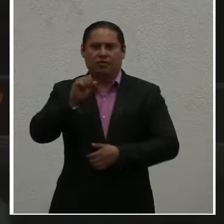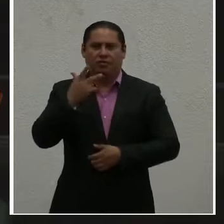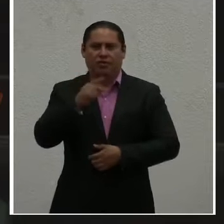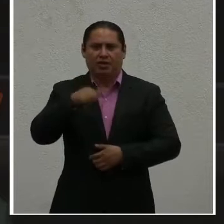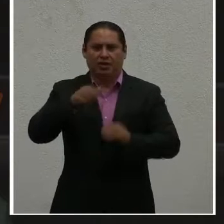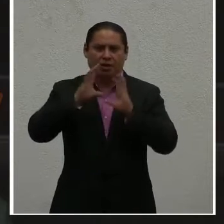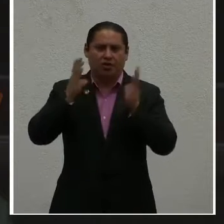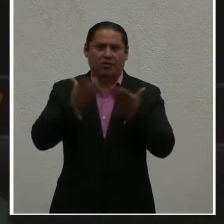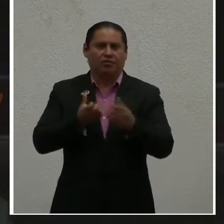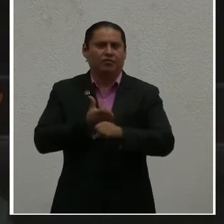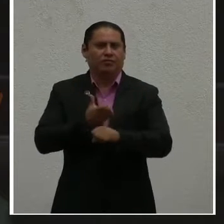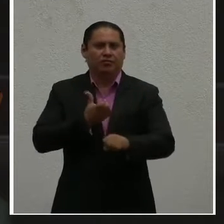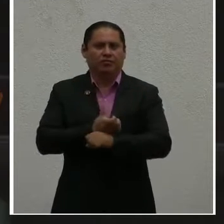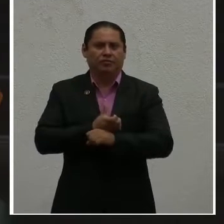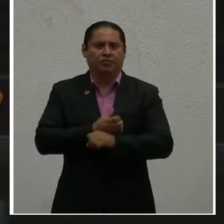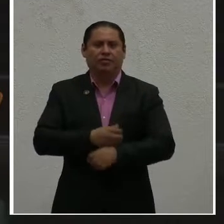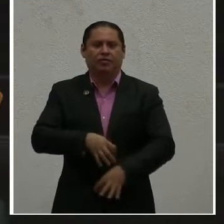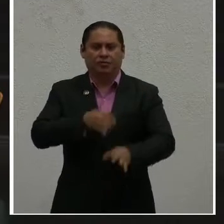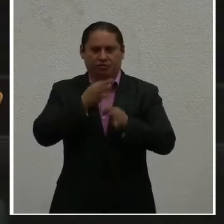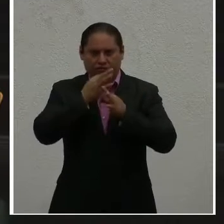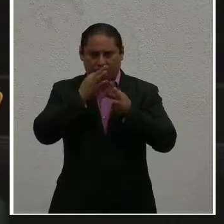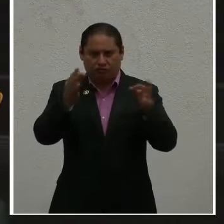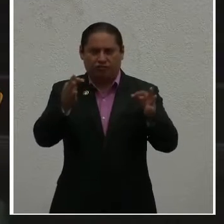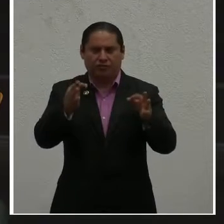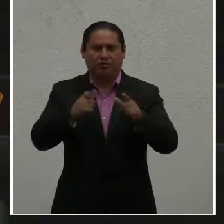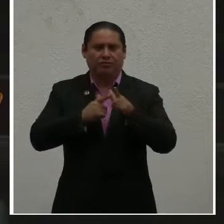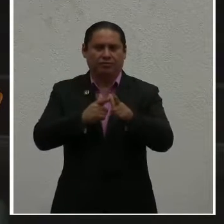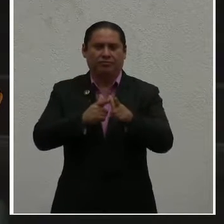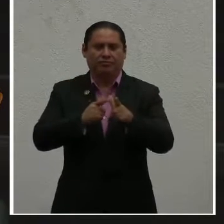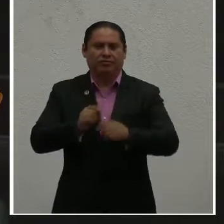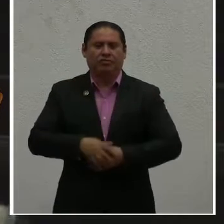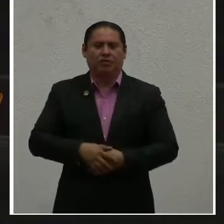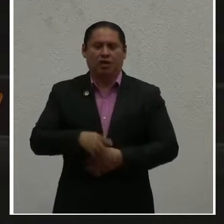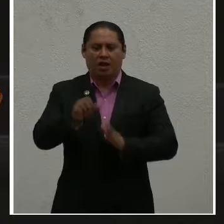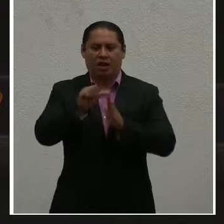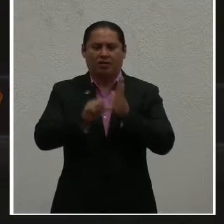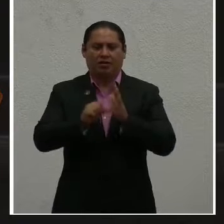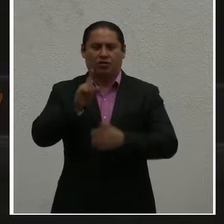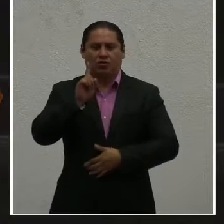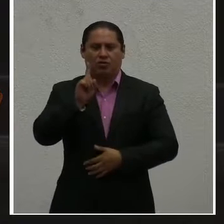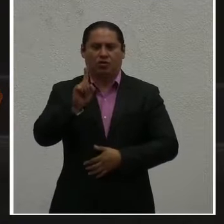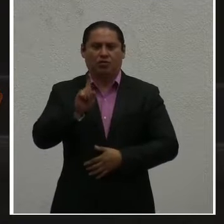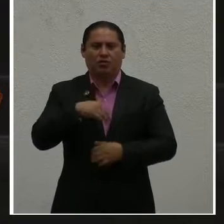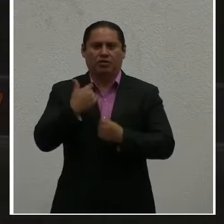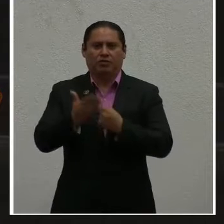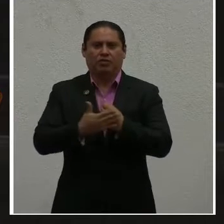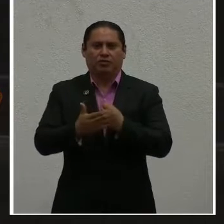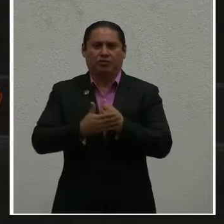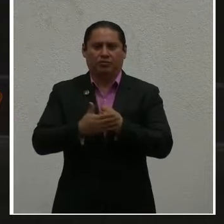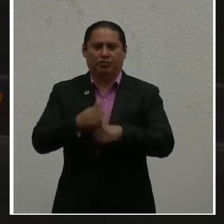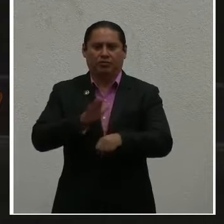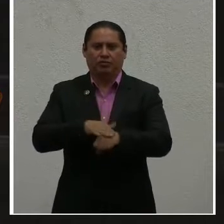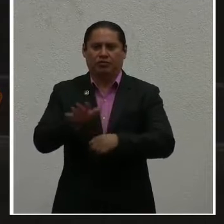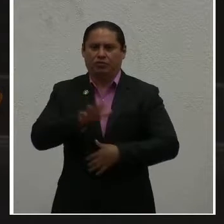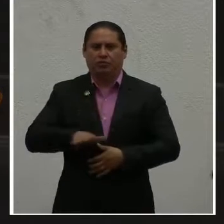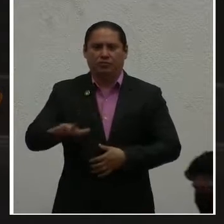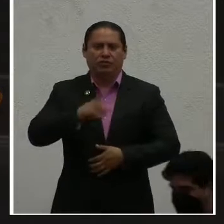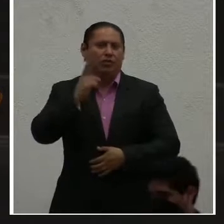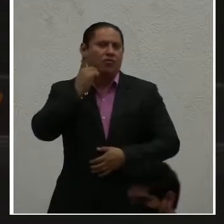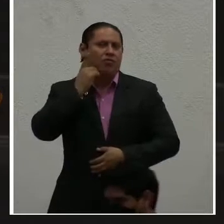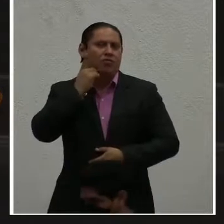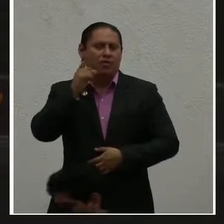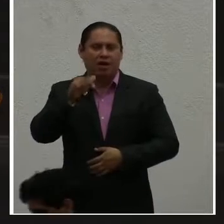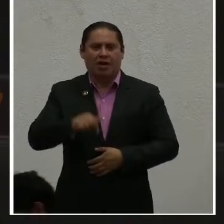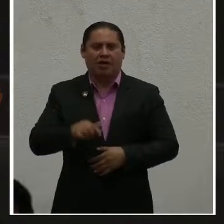Estado expide el siguiente decreto. Artículo 1. Se convoca a las diputadas y diputados integrantes de